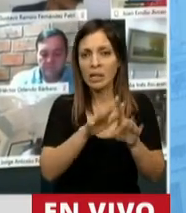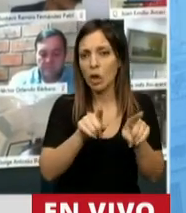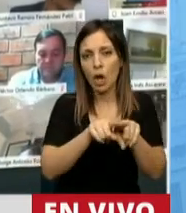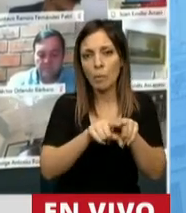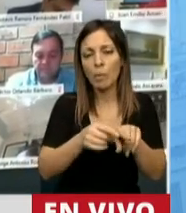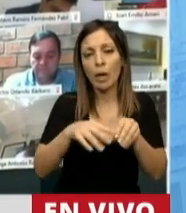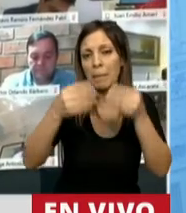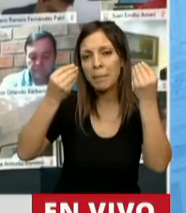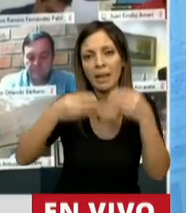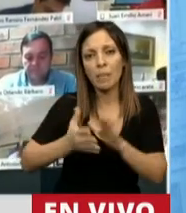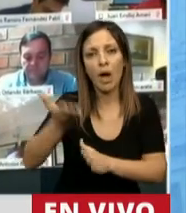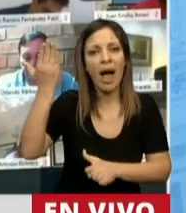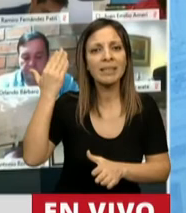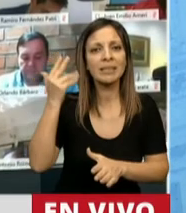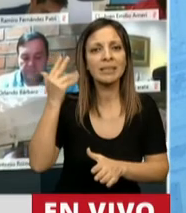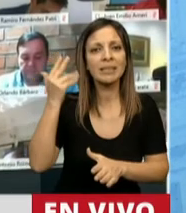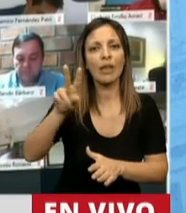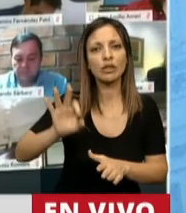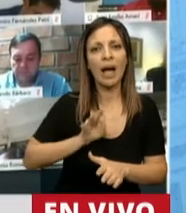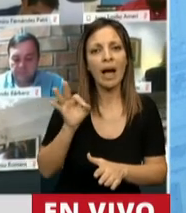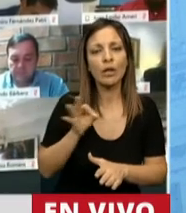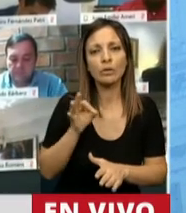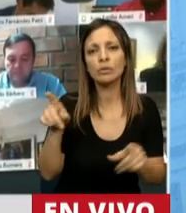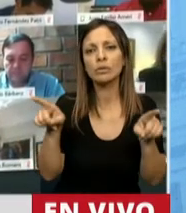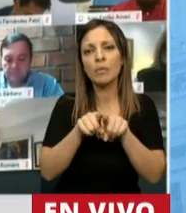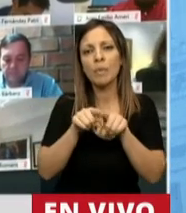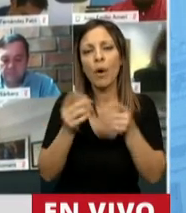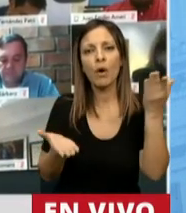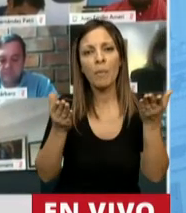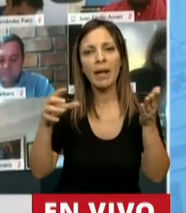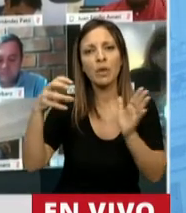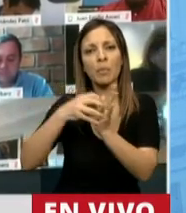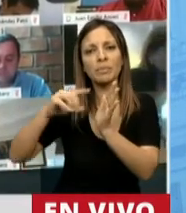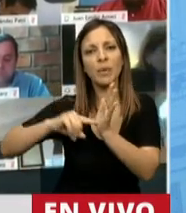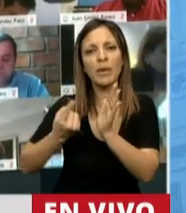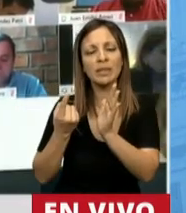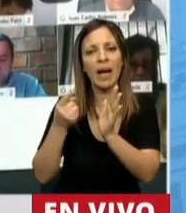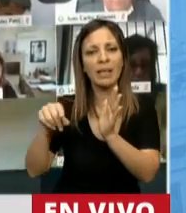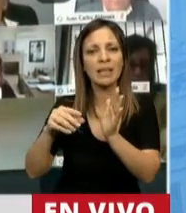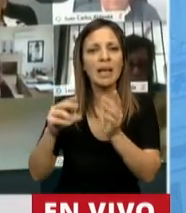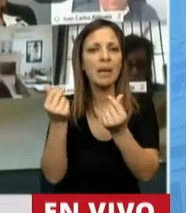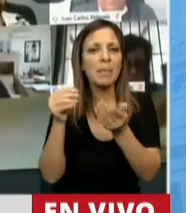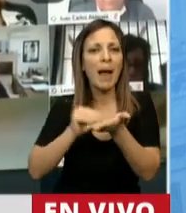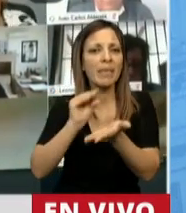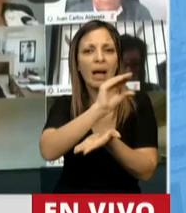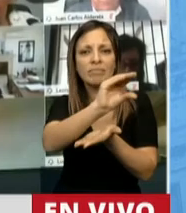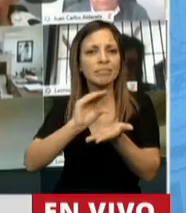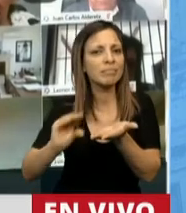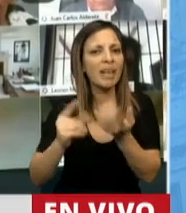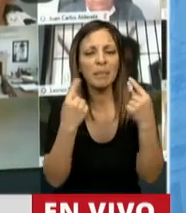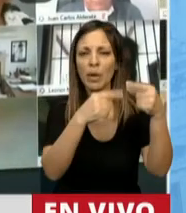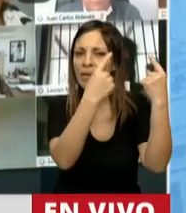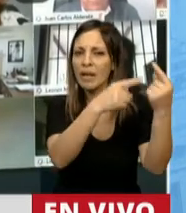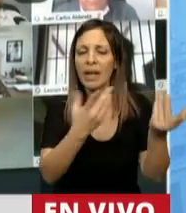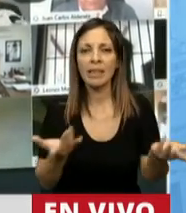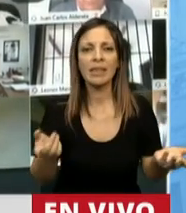hace 32 años junto a la provincia de Buenos Aires, el punto de coparticipación. Y esto no es nada más que